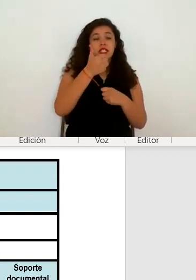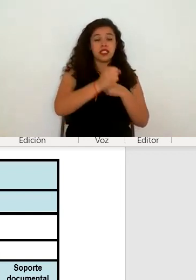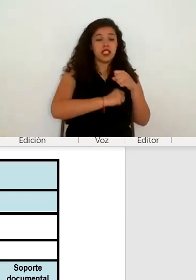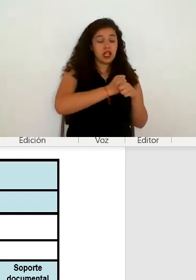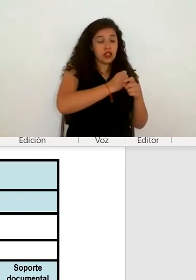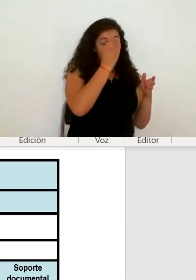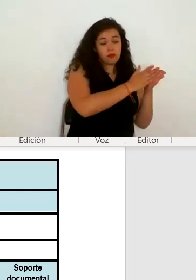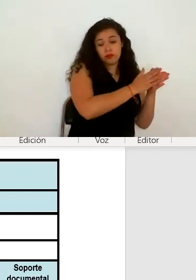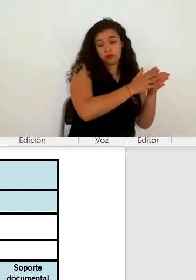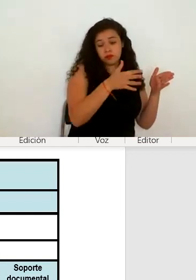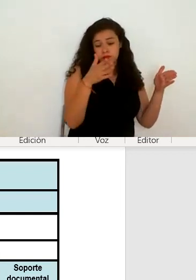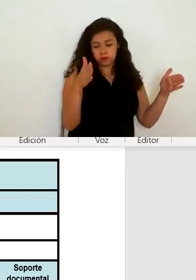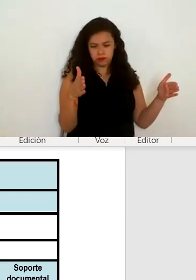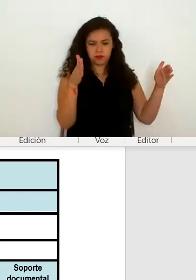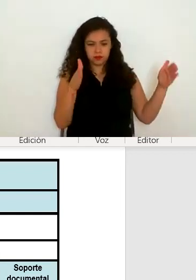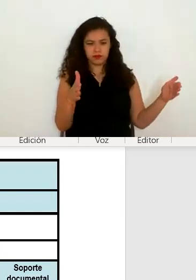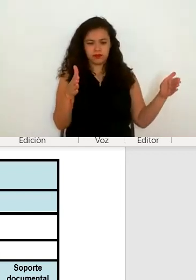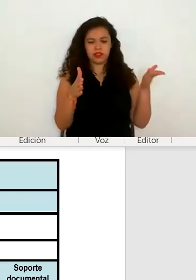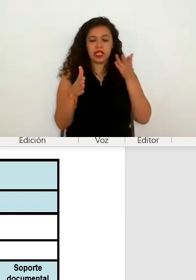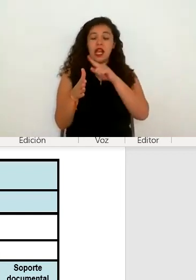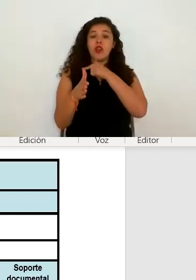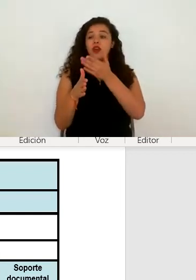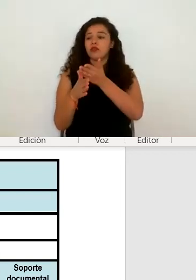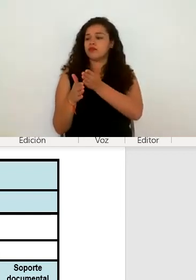años de conservación? En el caso